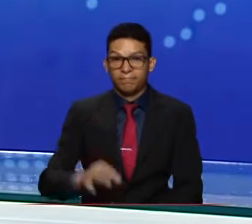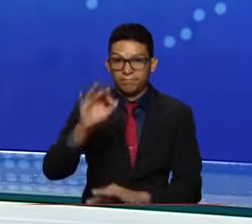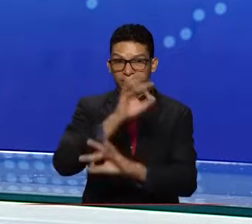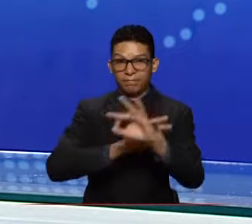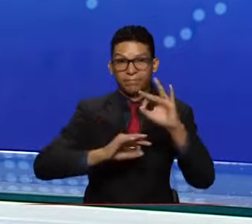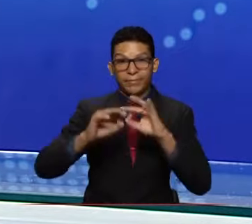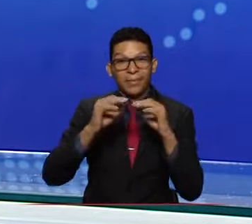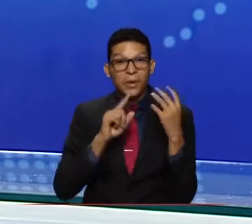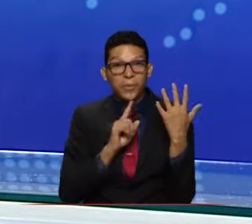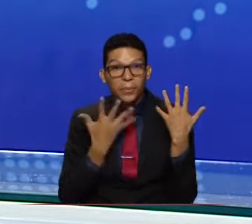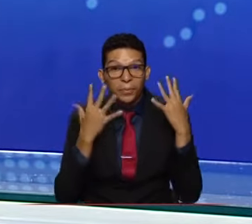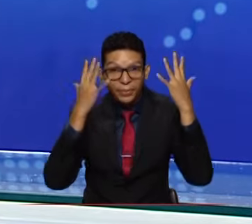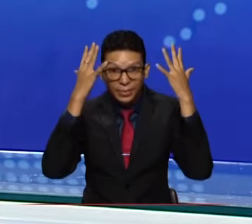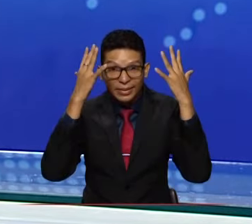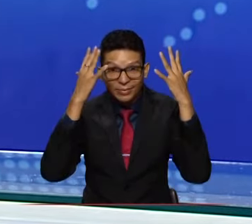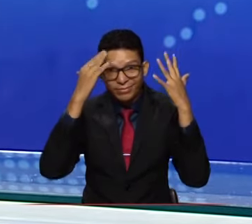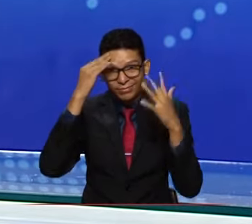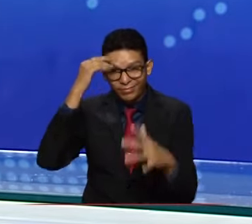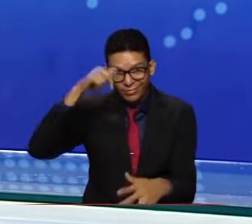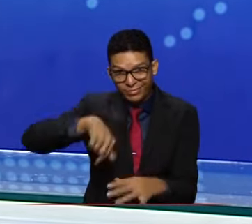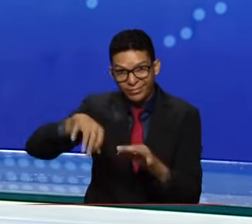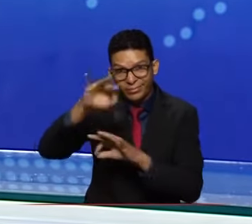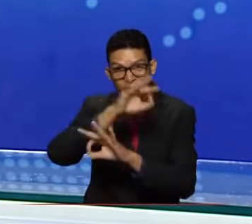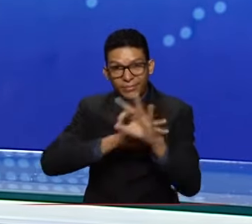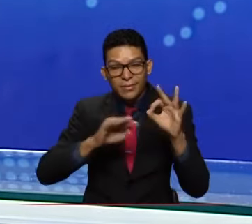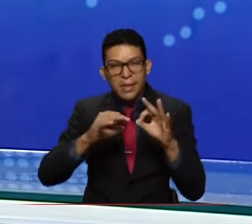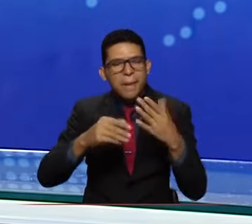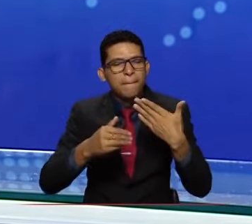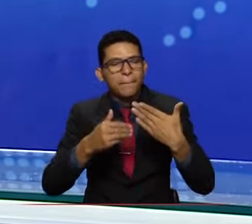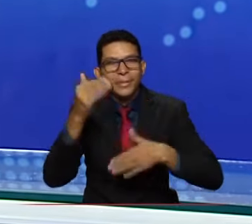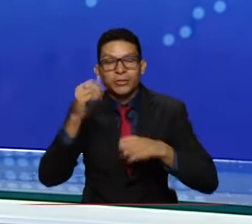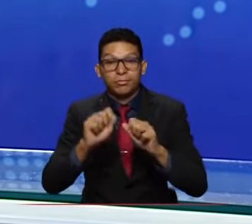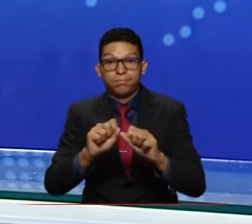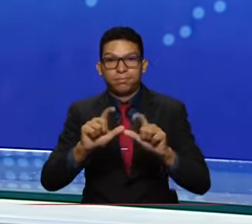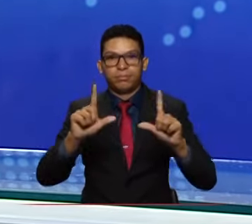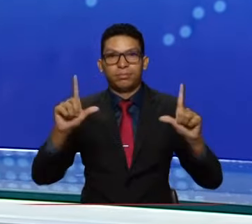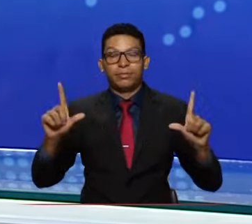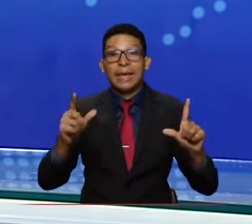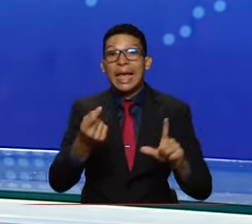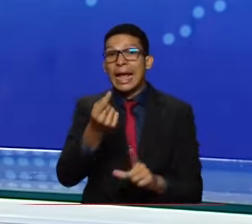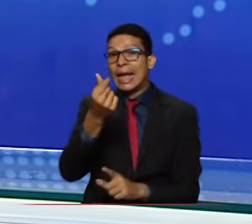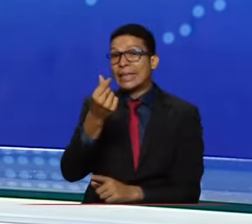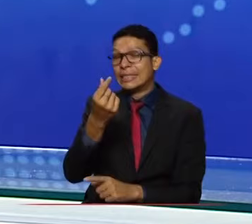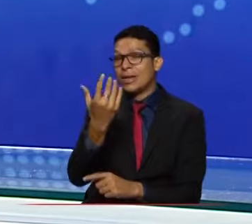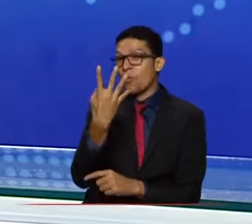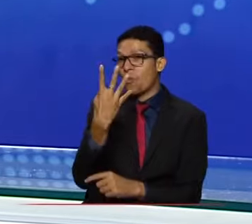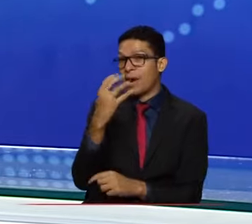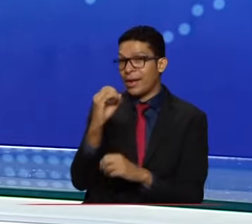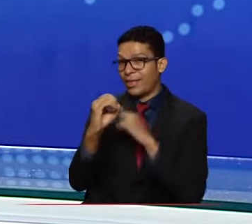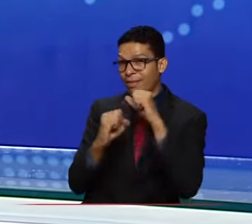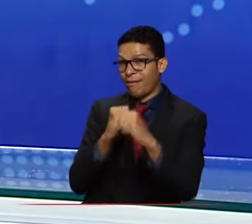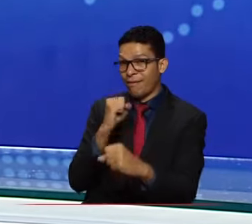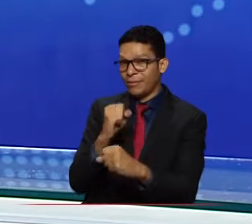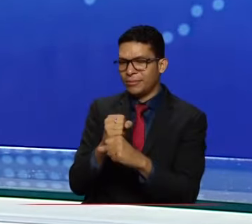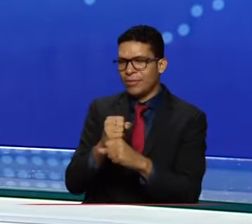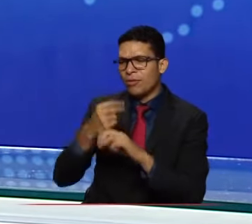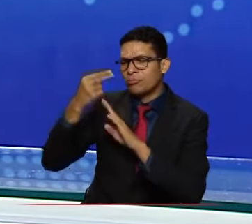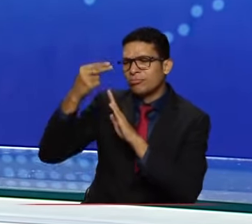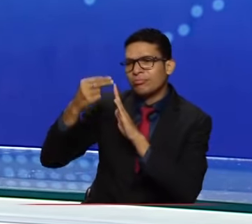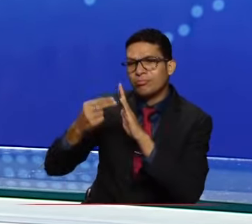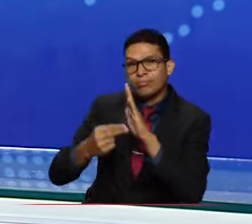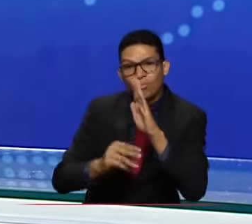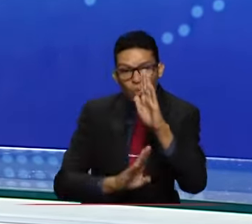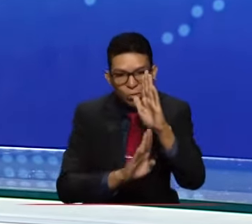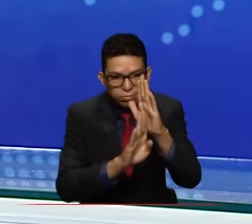Telepacífico está de cumpleaños y es que nuestro canal salió al aire hace casi 4 décadas. Ha sido un recorrido de historia,